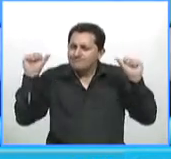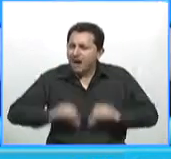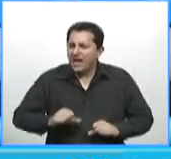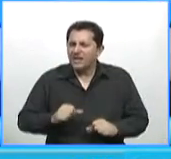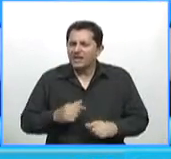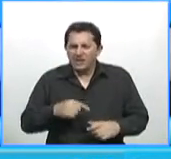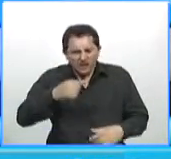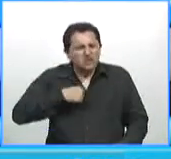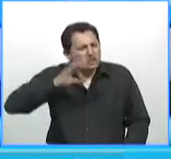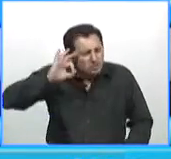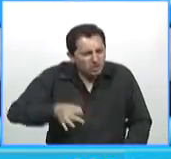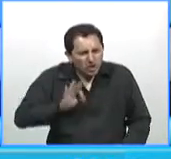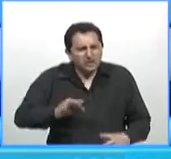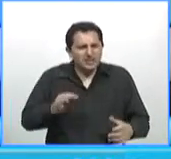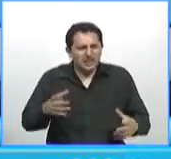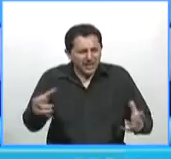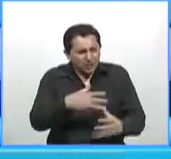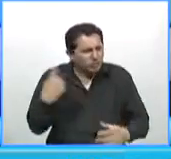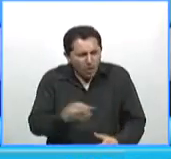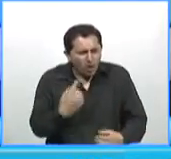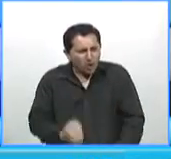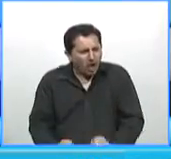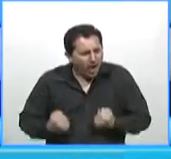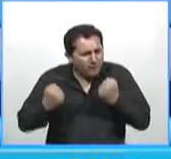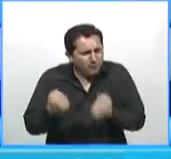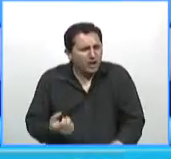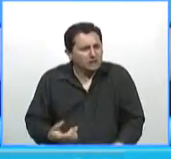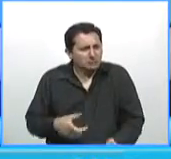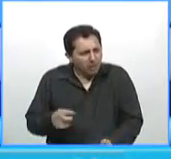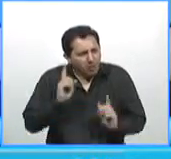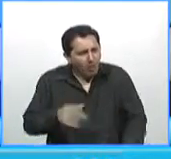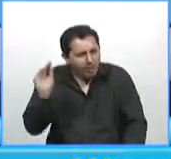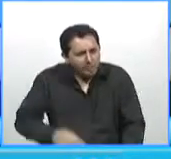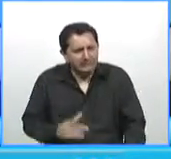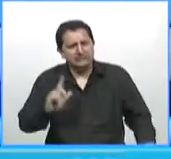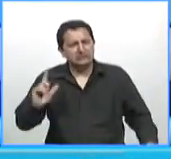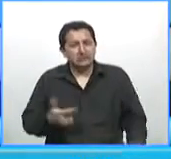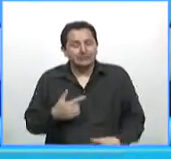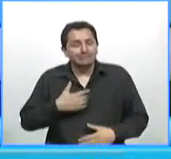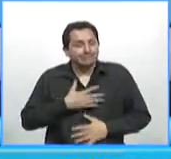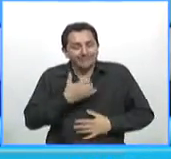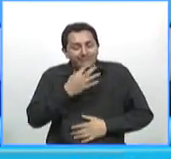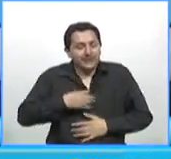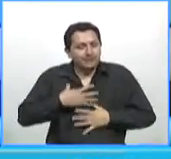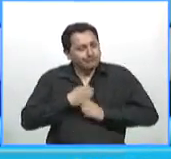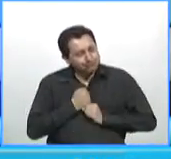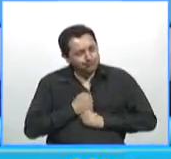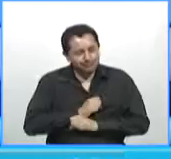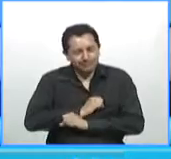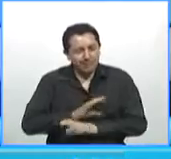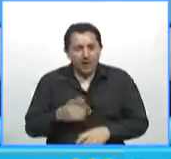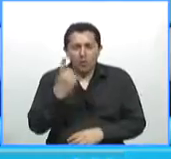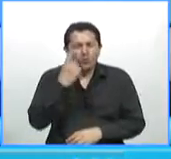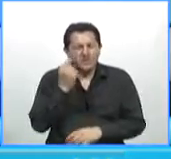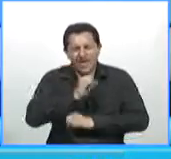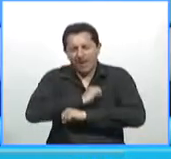dando todo, están dando más de lo que pueden dar. Y ahí sí, es la primera vez que me quebré realmente. Estuve un día